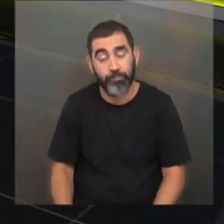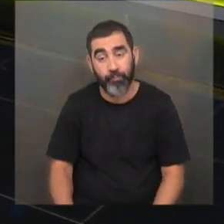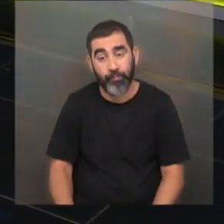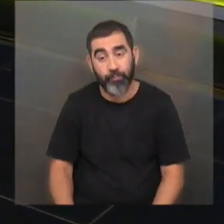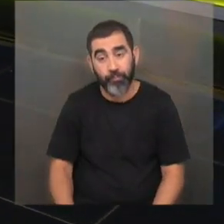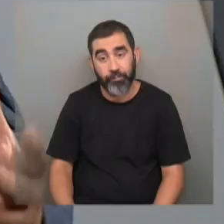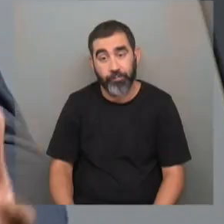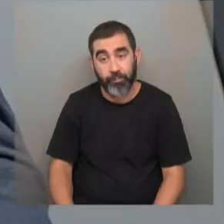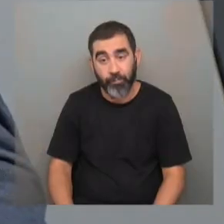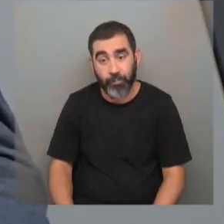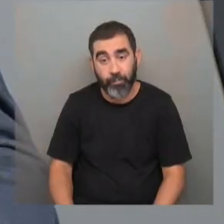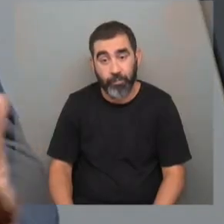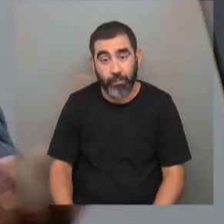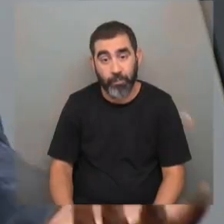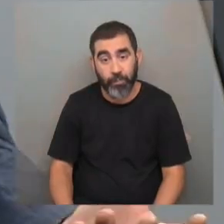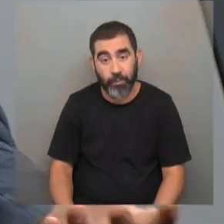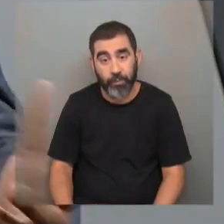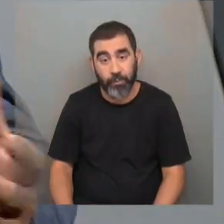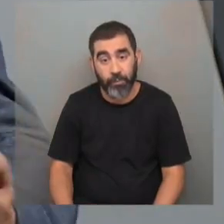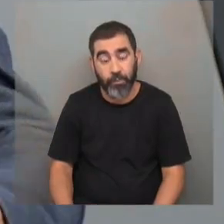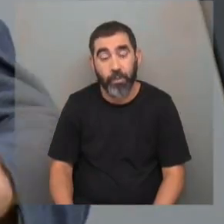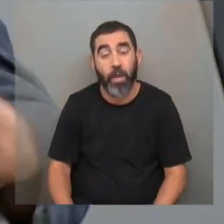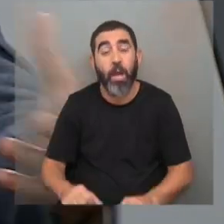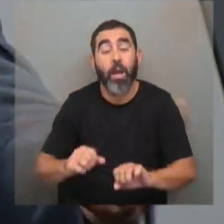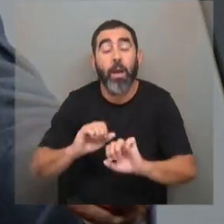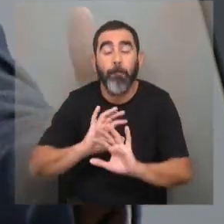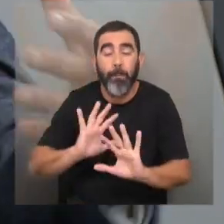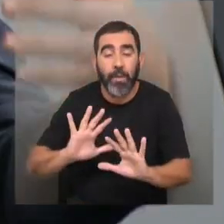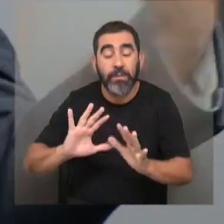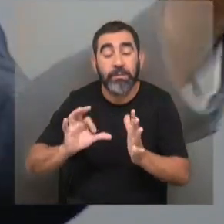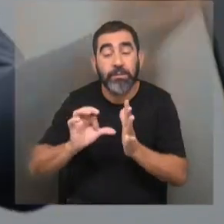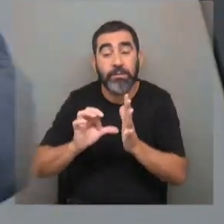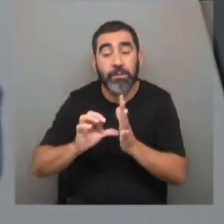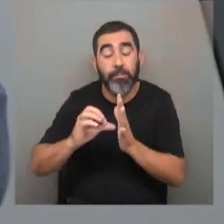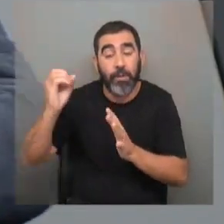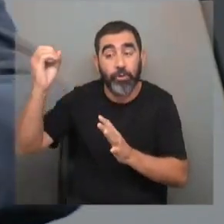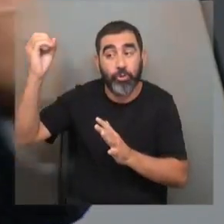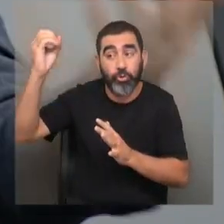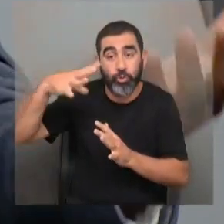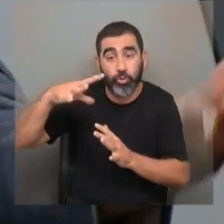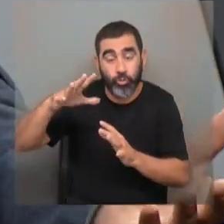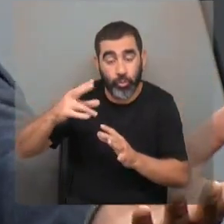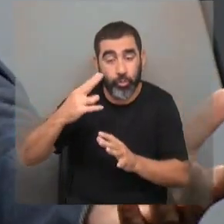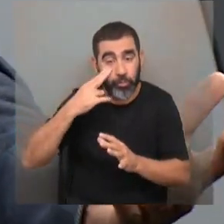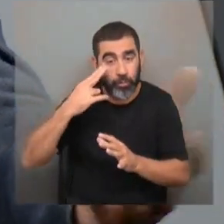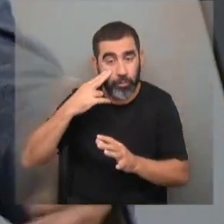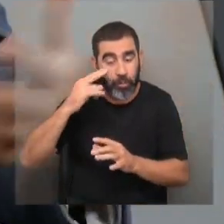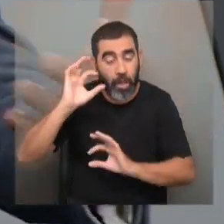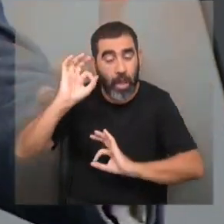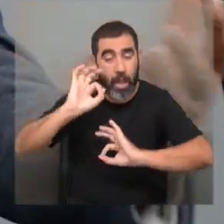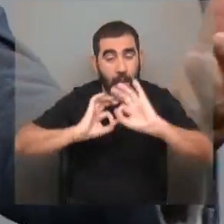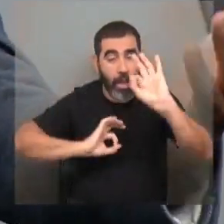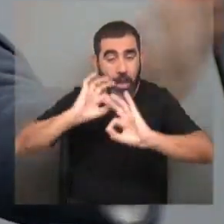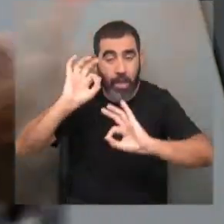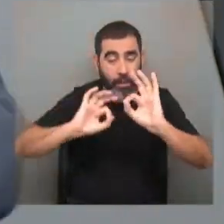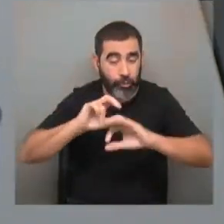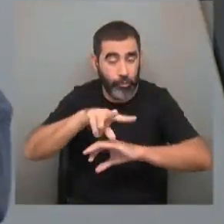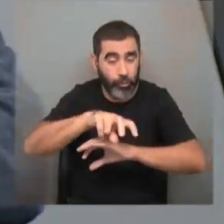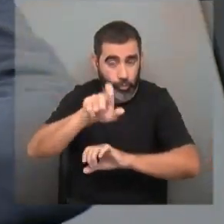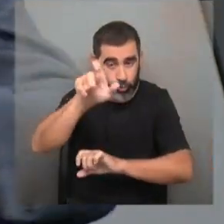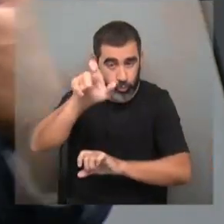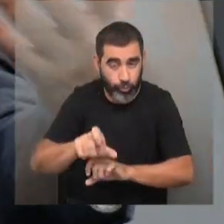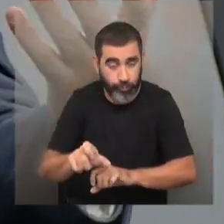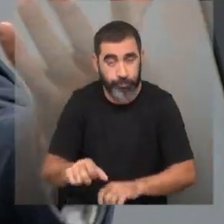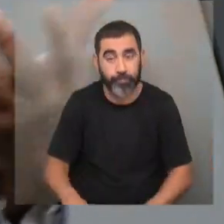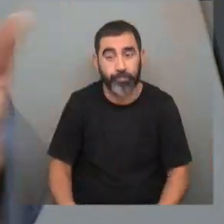que debido a probablemente a la formación del sistema solar, que eso es otro problema de los astrónomos o astrofísicos,